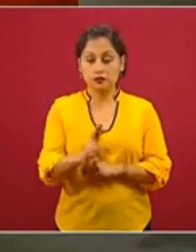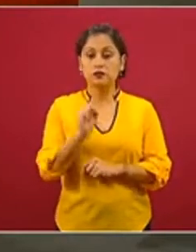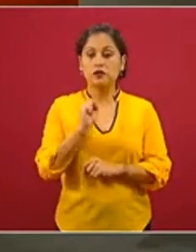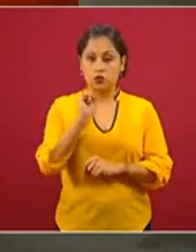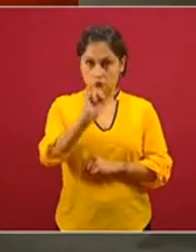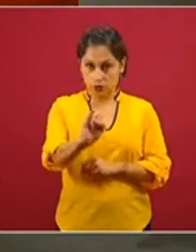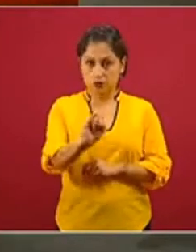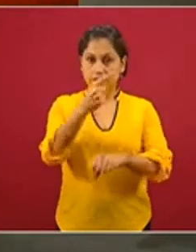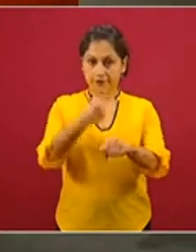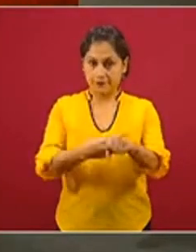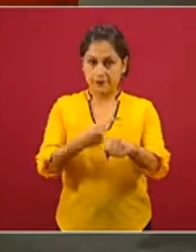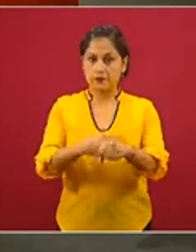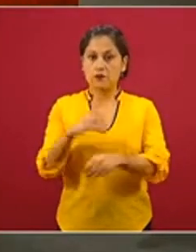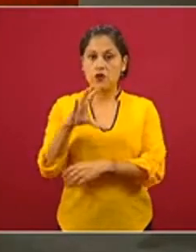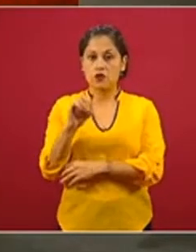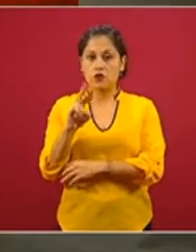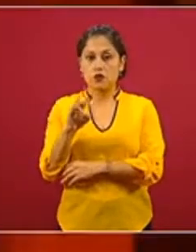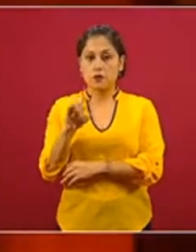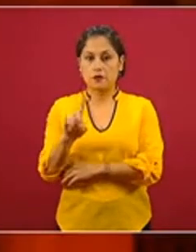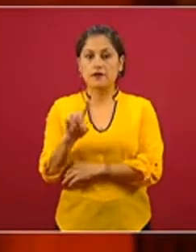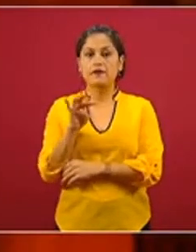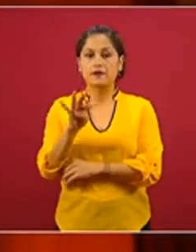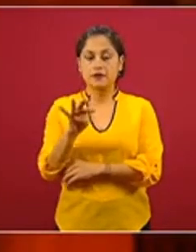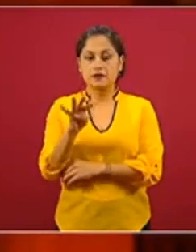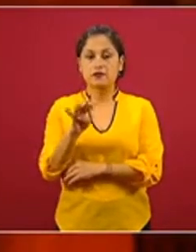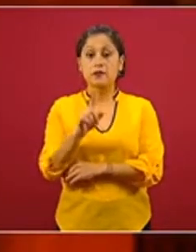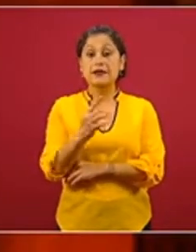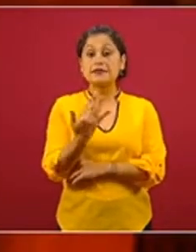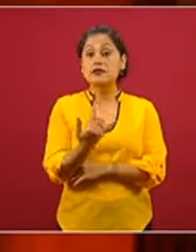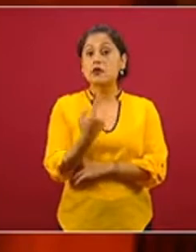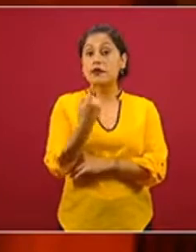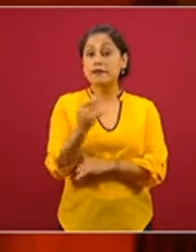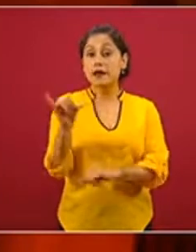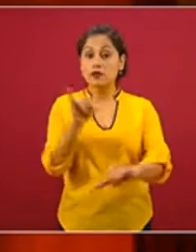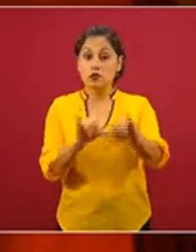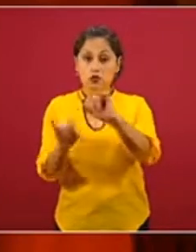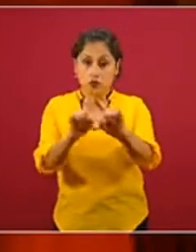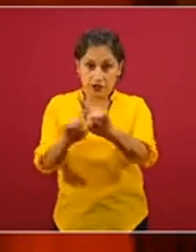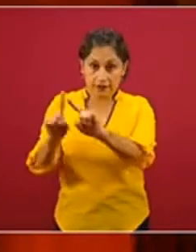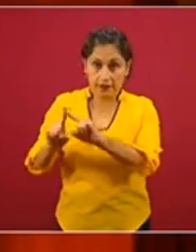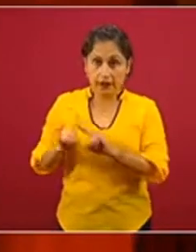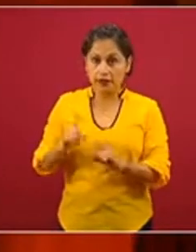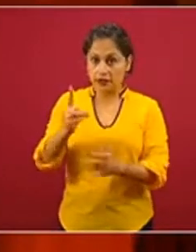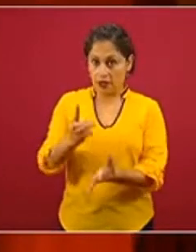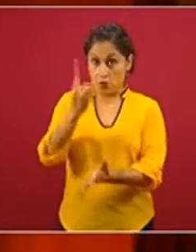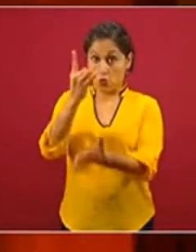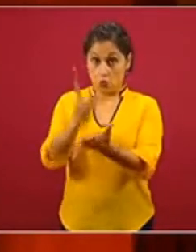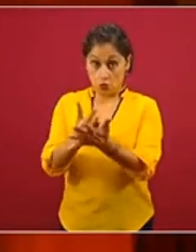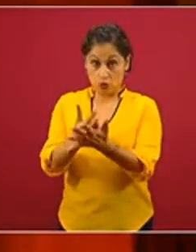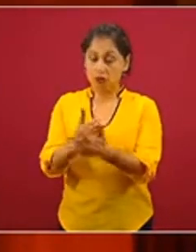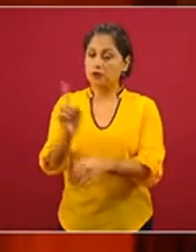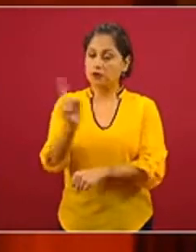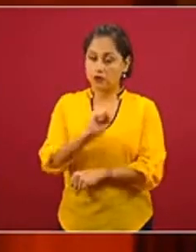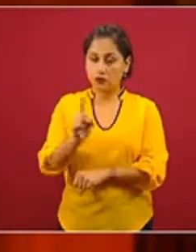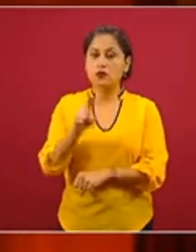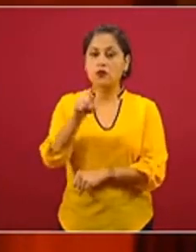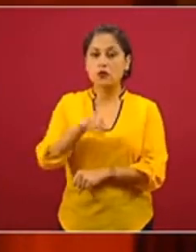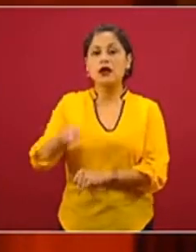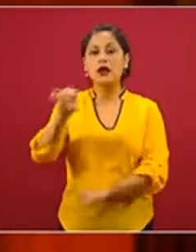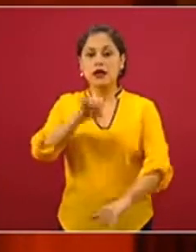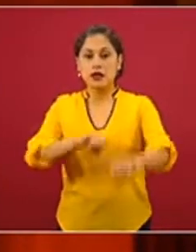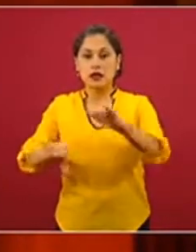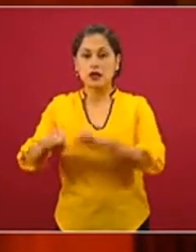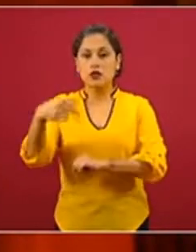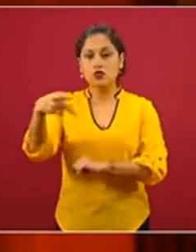COVID-19. Son 51 laboratorios, pero que no son laboratorios únicos. Muchos de estos laboratorios son precisamente empresas que